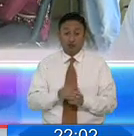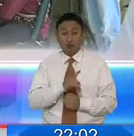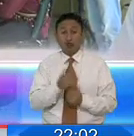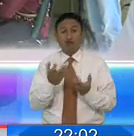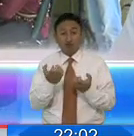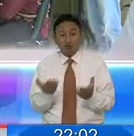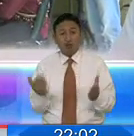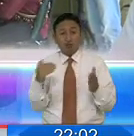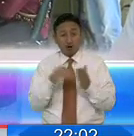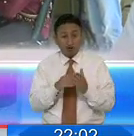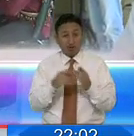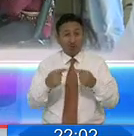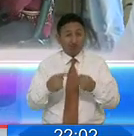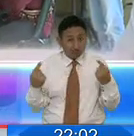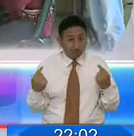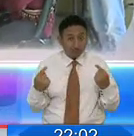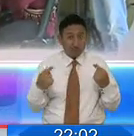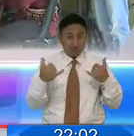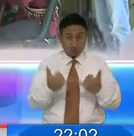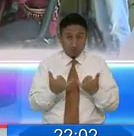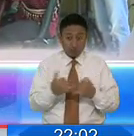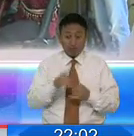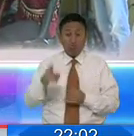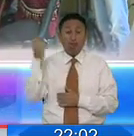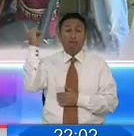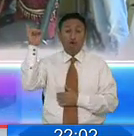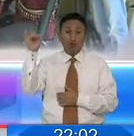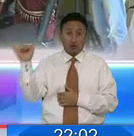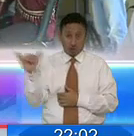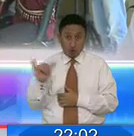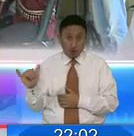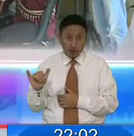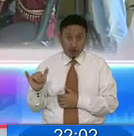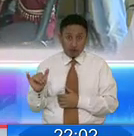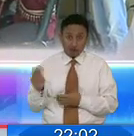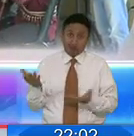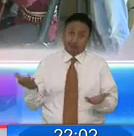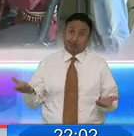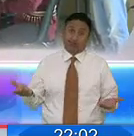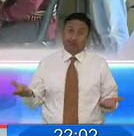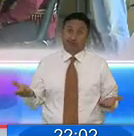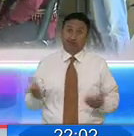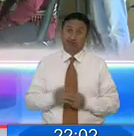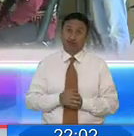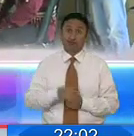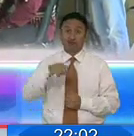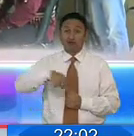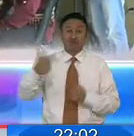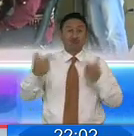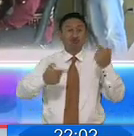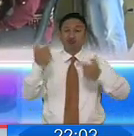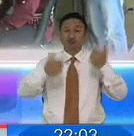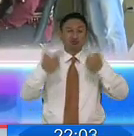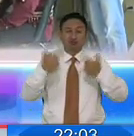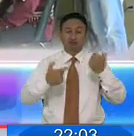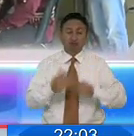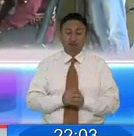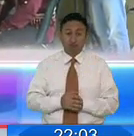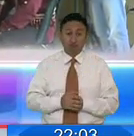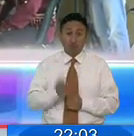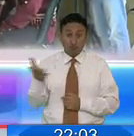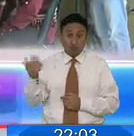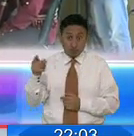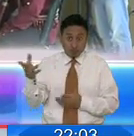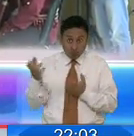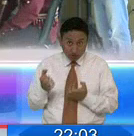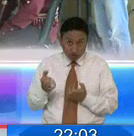que pase como está pasando en bolivia no en una balacera desde helicóptero si quiere que pase eso